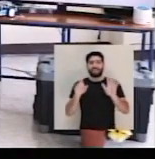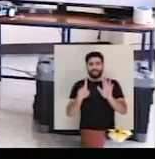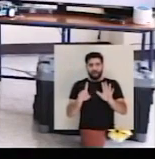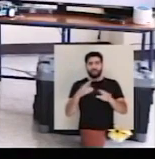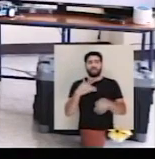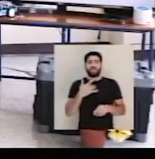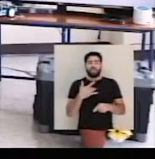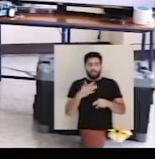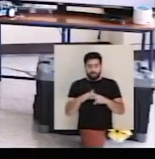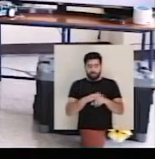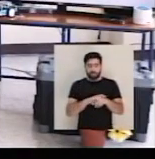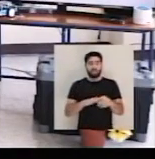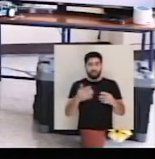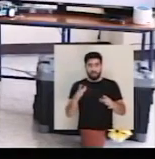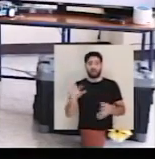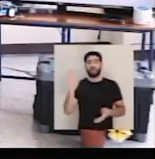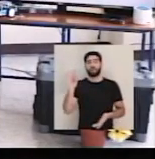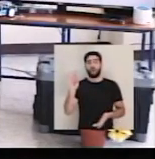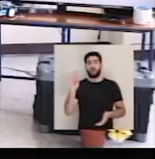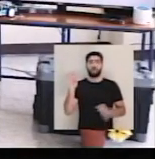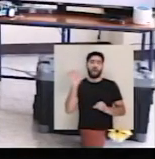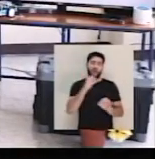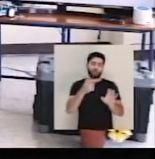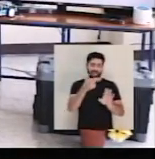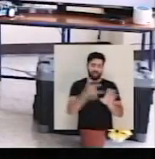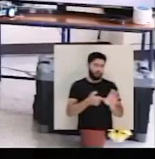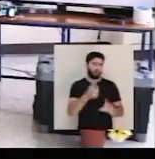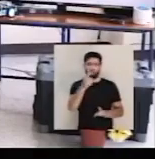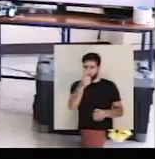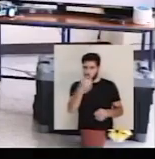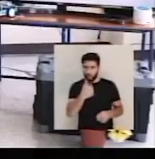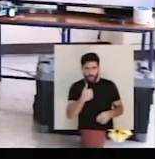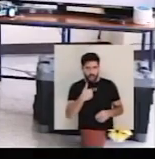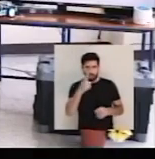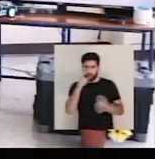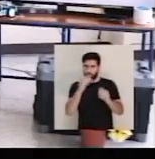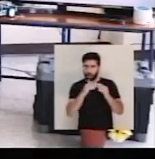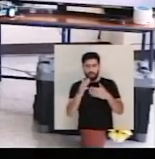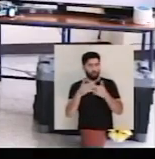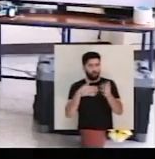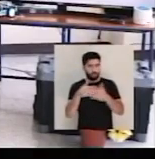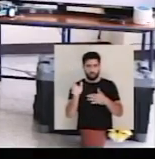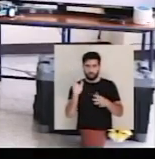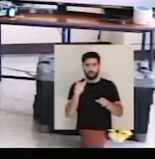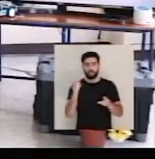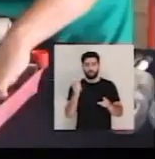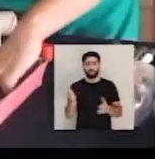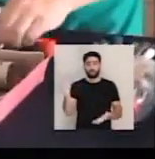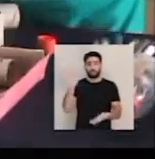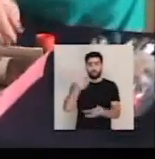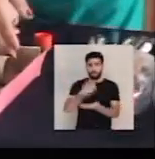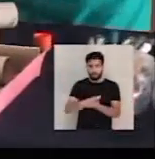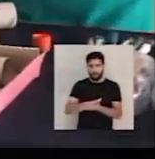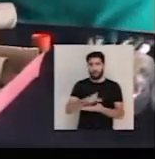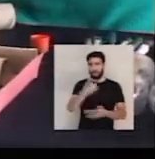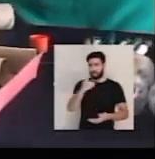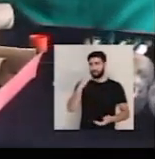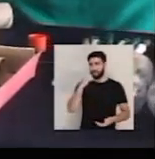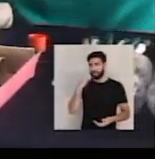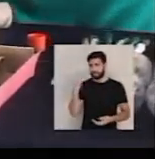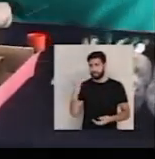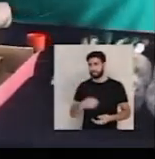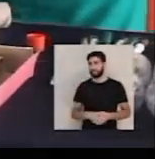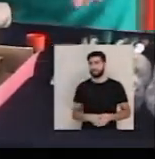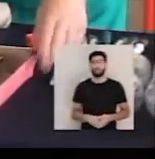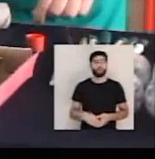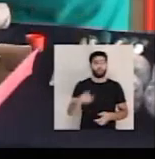Finalmente le echamos el silicón, el pegamento o lo que tengan y lo vamos a colocar acá al centro. Si